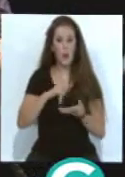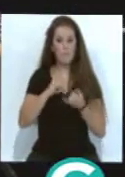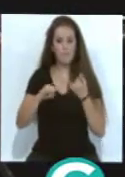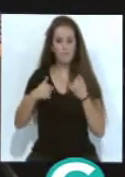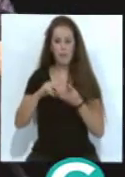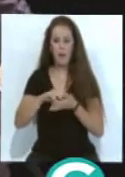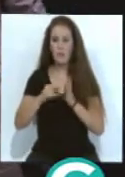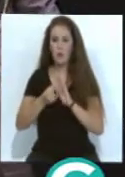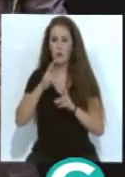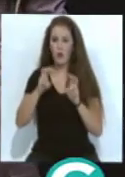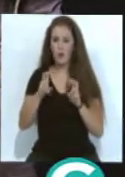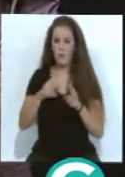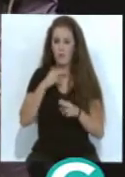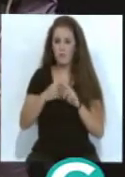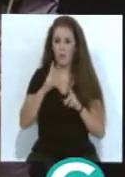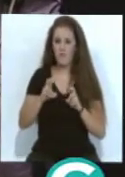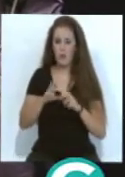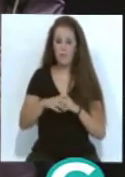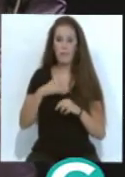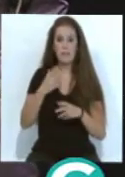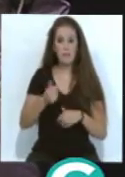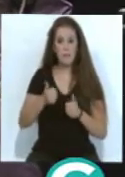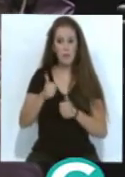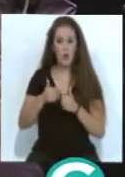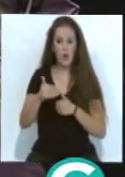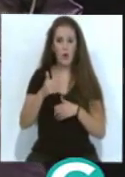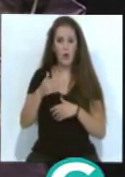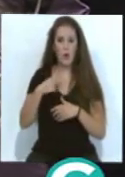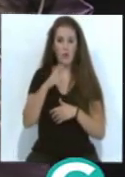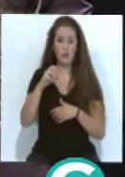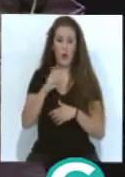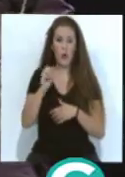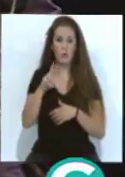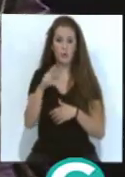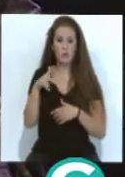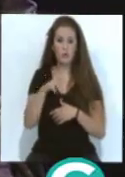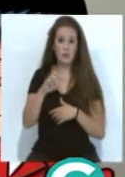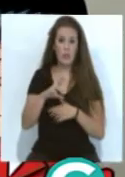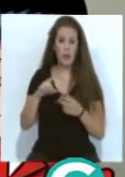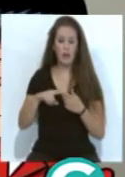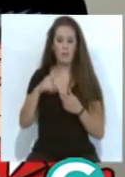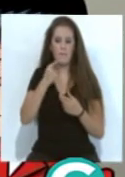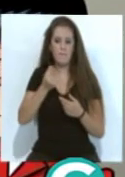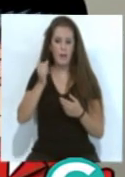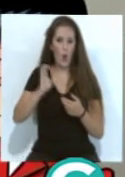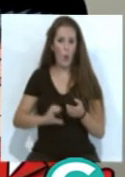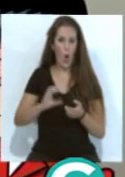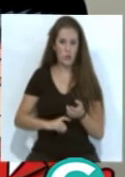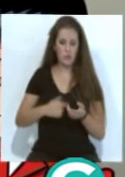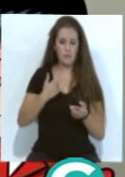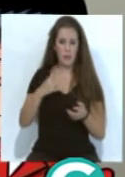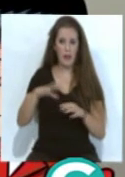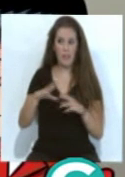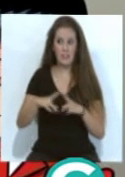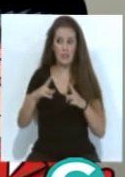proyecto y nombre. Serán el próximo concurso Los Kosher Low Cost, tal y como han anunciado en sus redes sociales. Lo